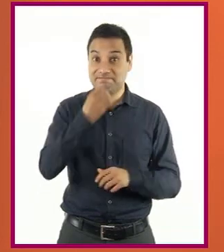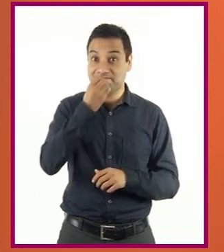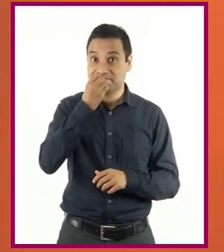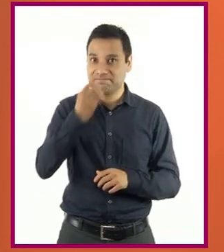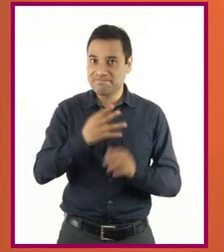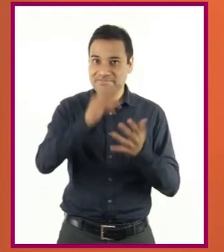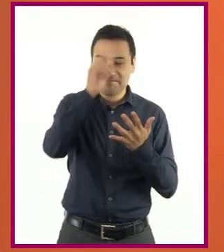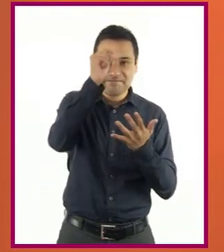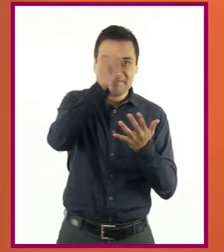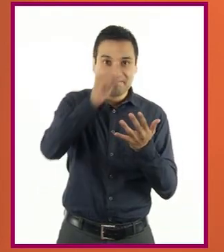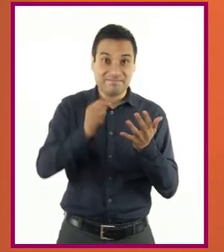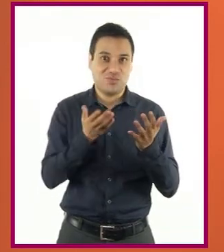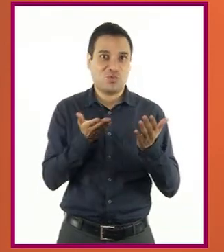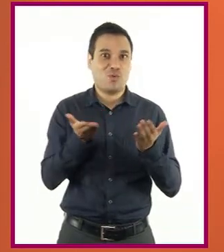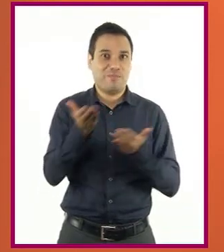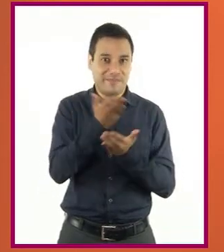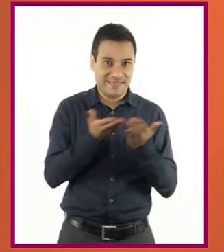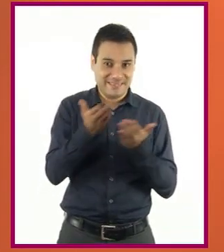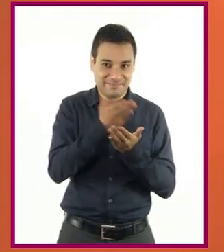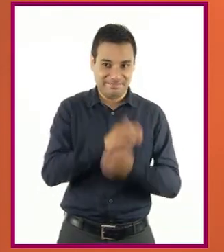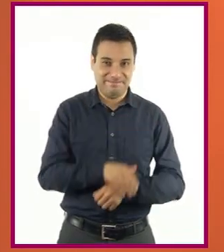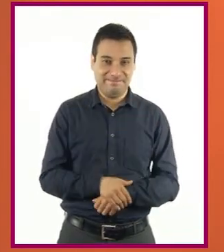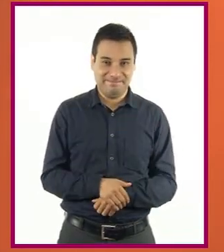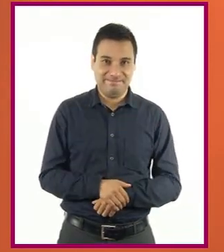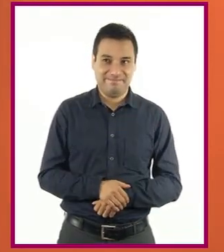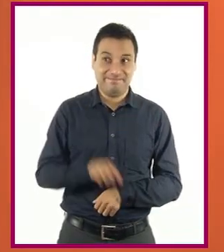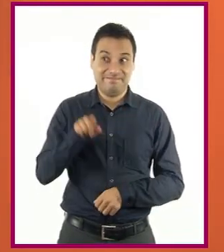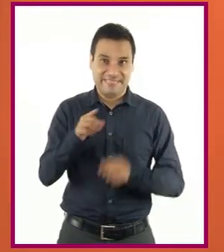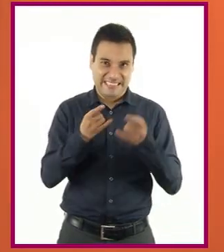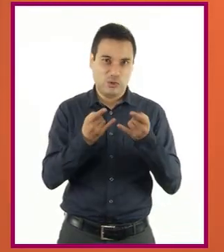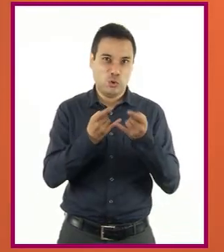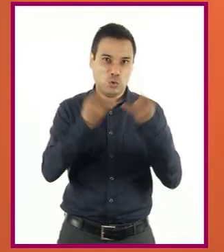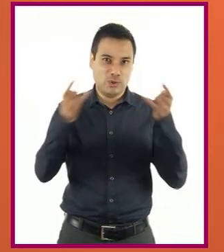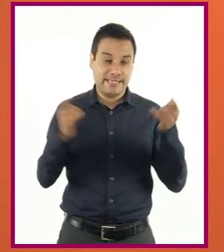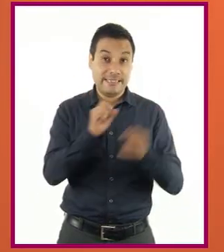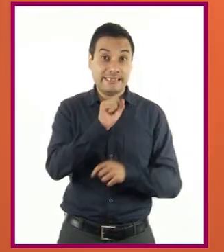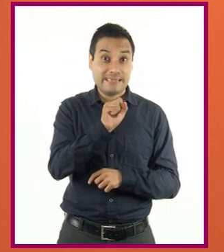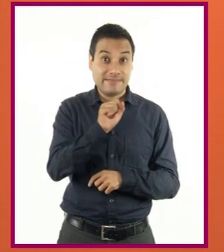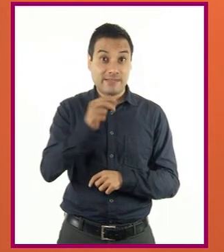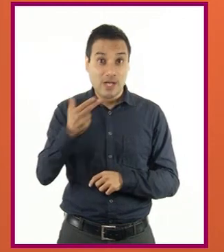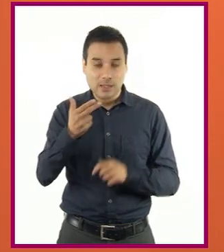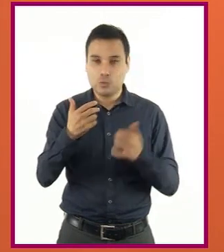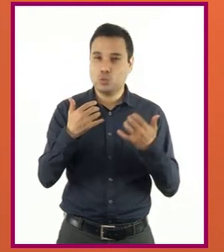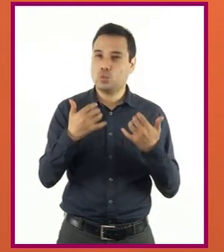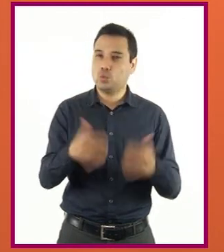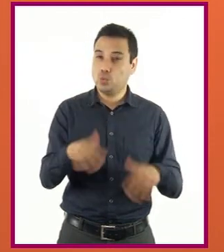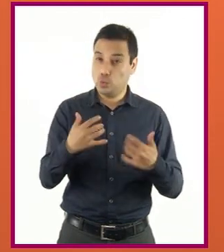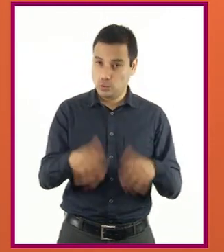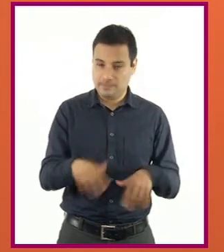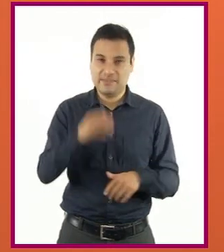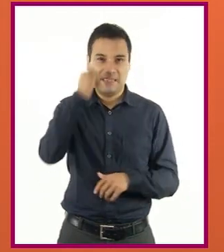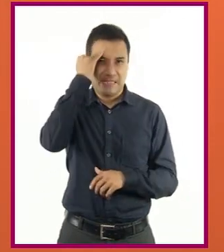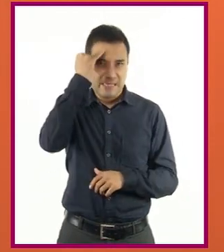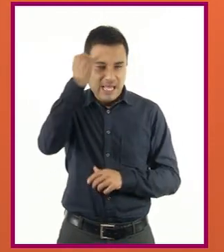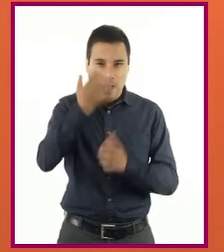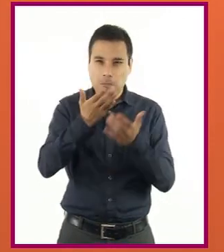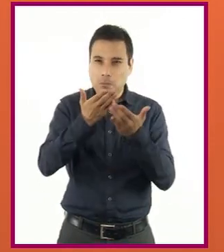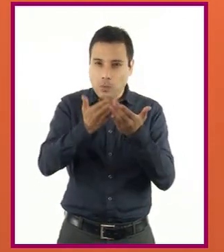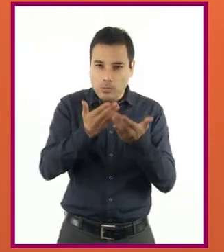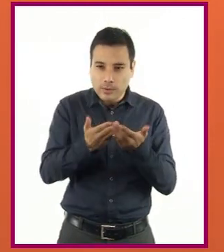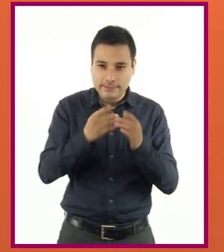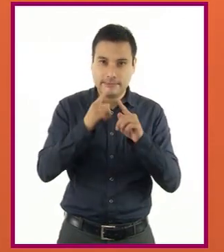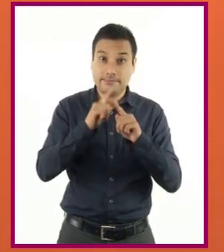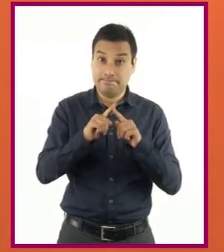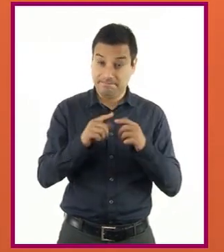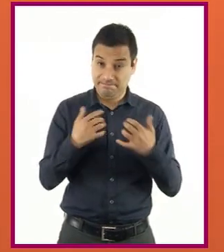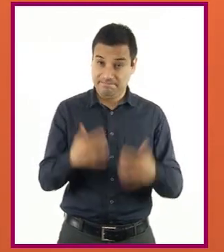con las y los alumnos acerca de este científico que se destacó por sus propuestas teóricas que han repercutido en la